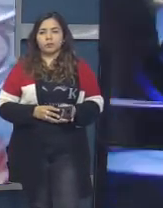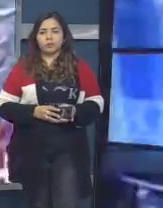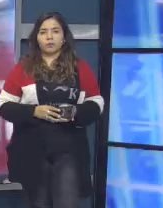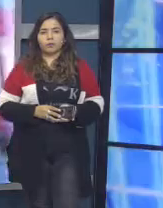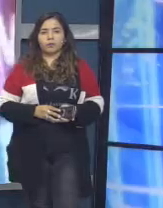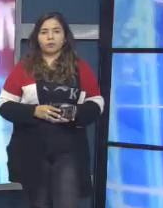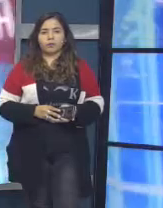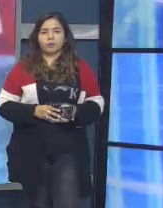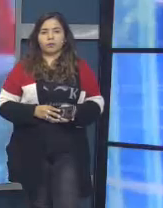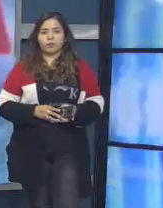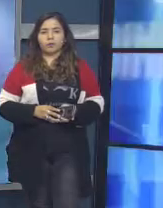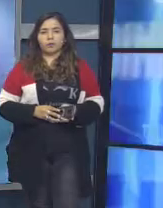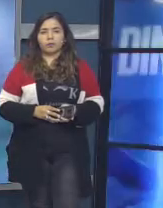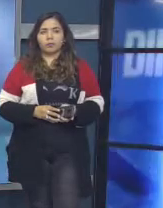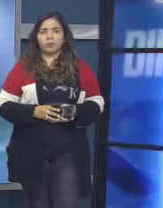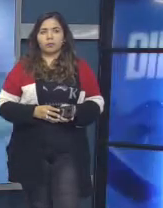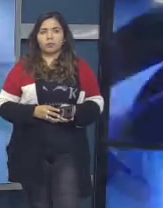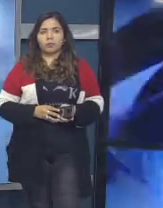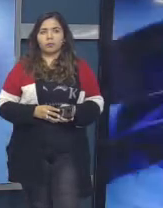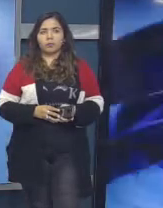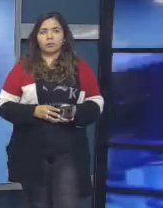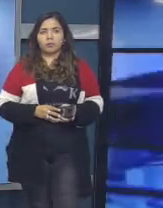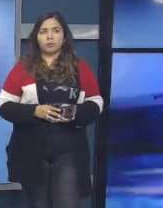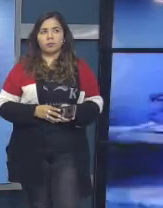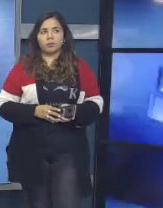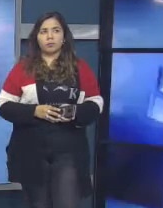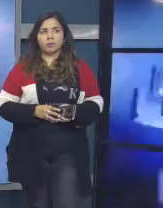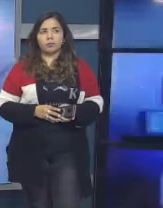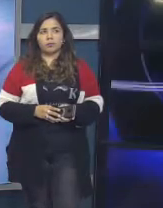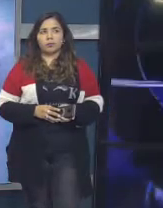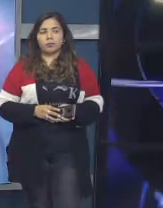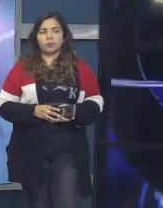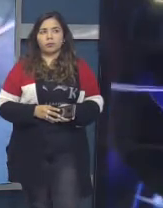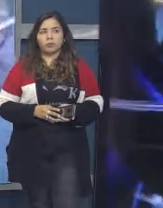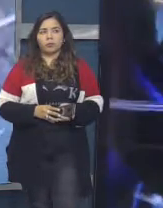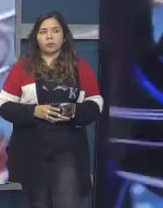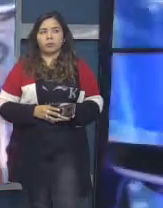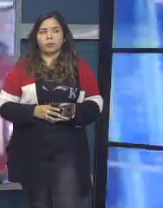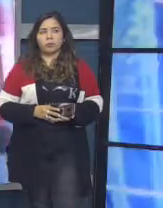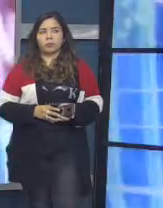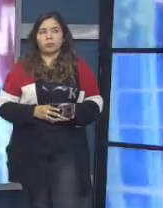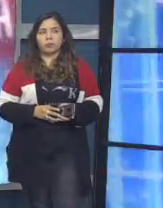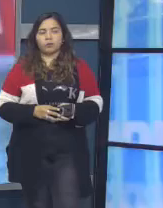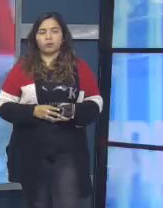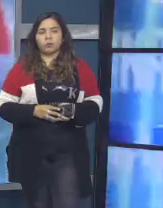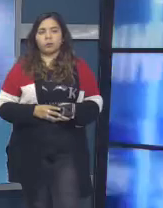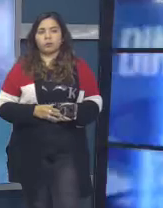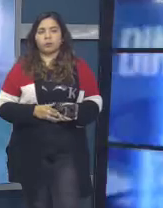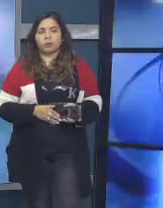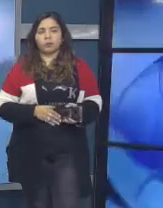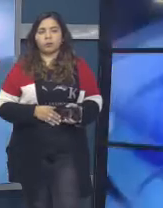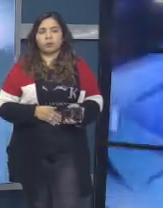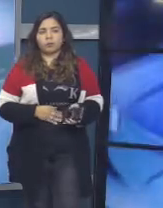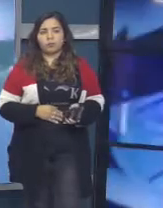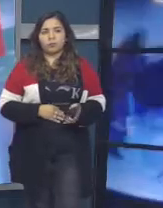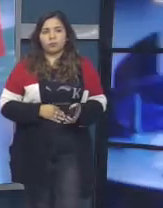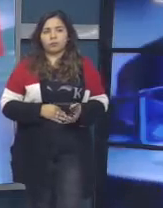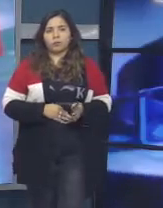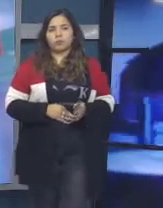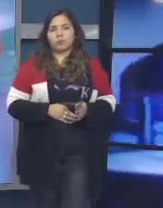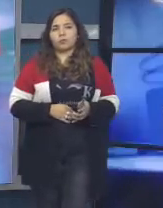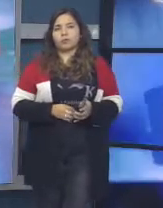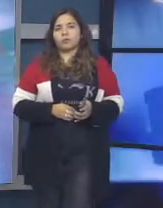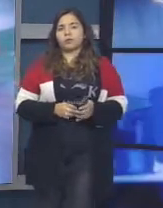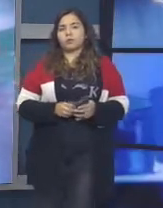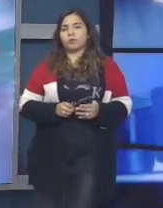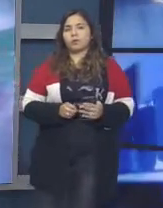el empresario de la costa, por ejemplo, no tiene idea de tarifas, no sabe cómo va a ser